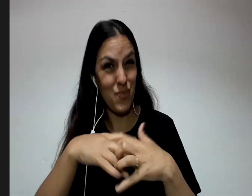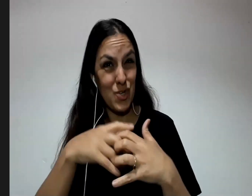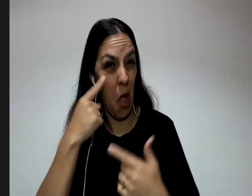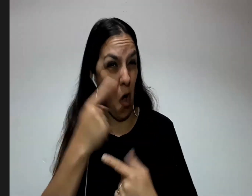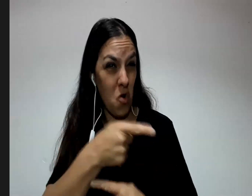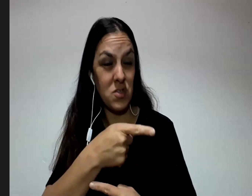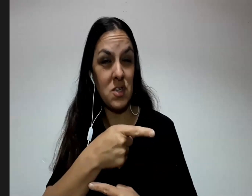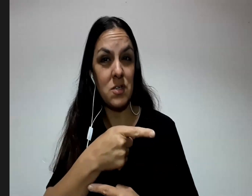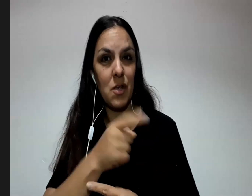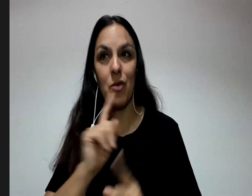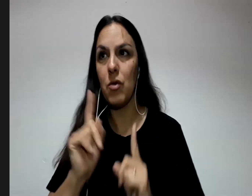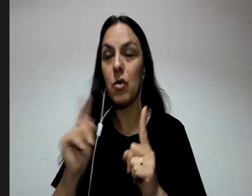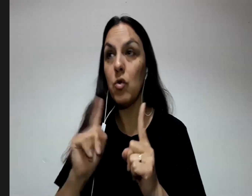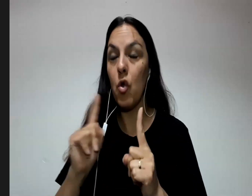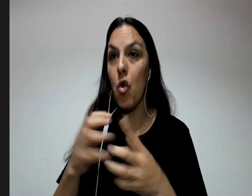el proyecto no, es que